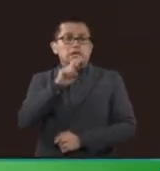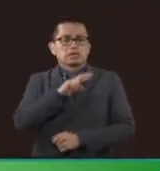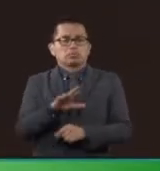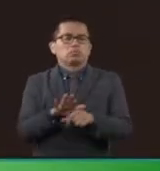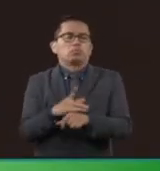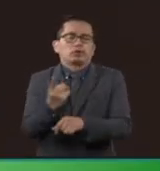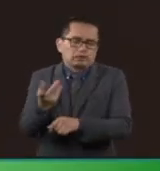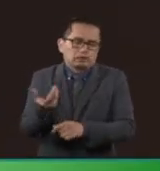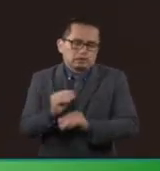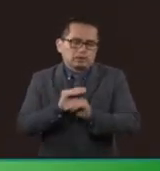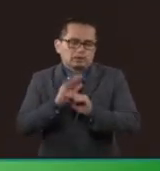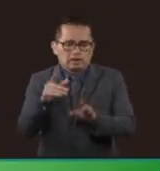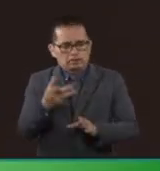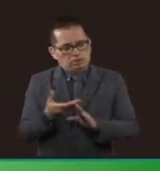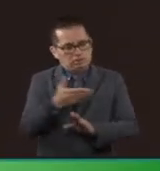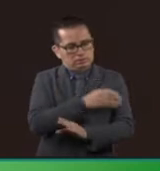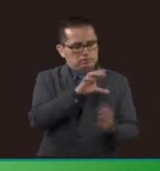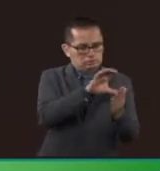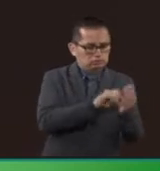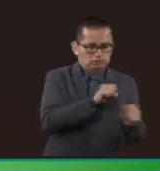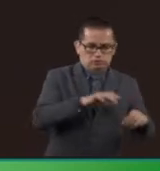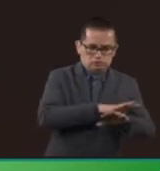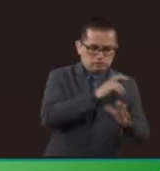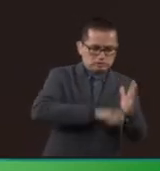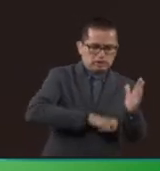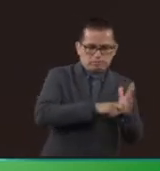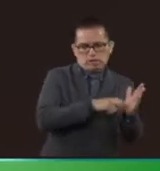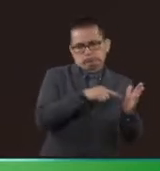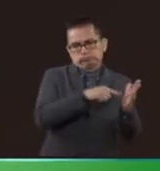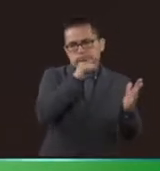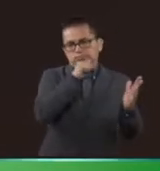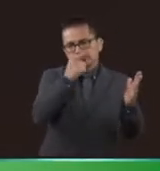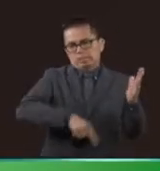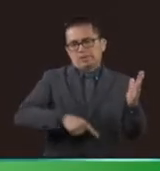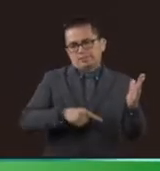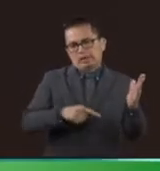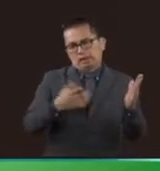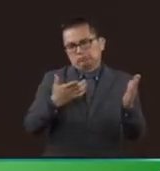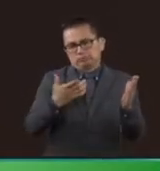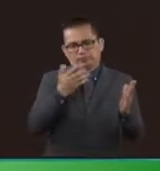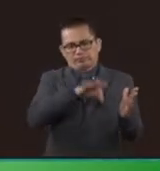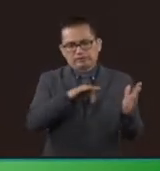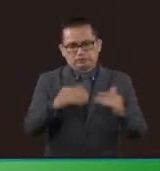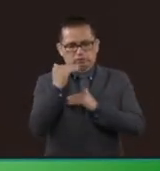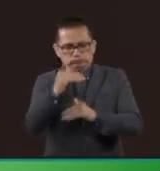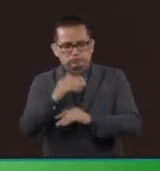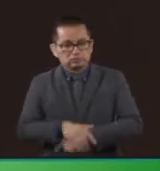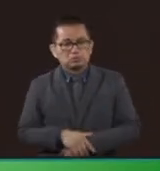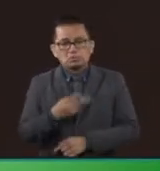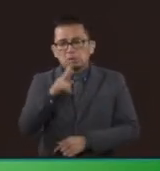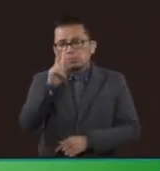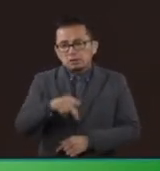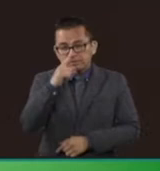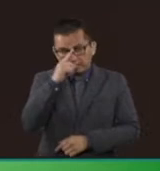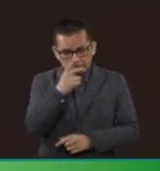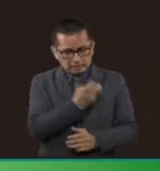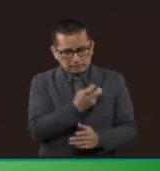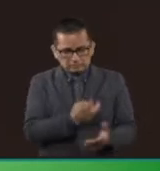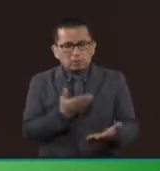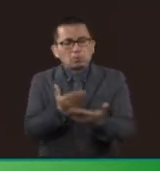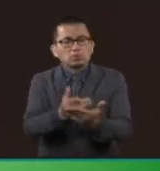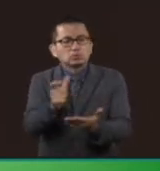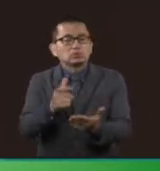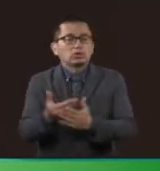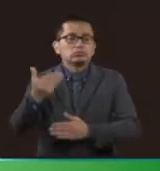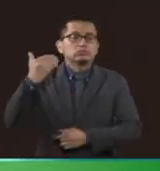Reforma constitucional pero lo que no se ha dicho es que pues la mal llamada reforma judicial se presentó desde febrero de este año por